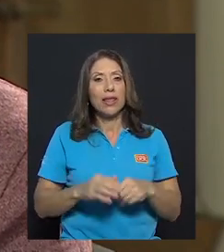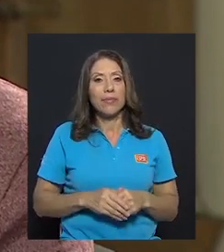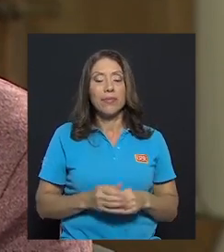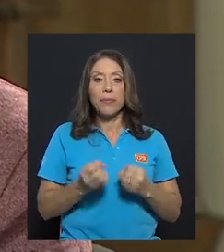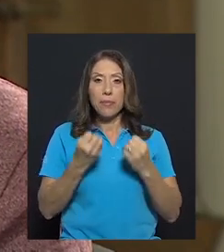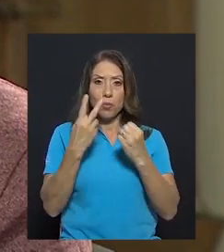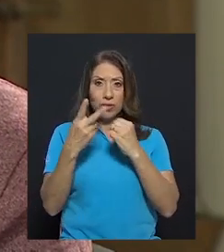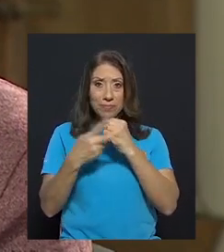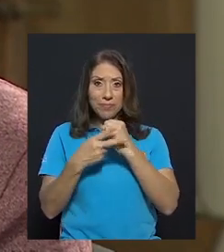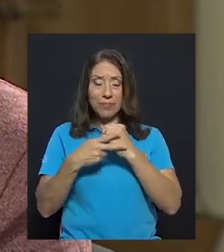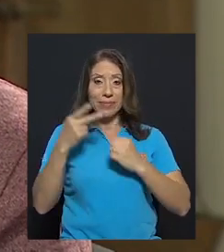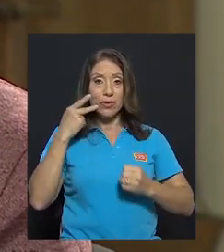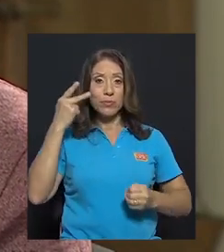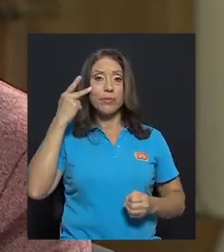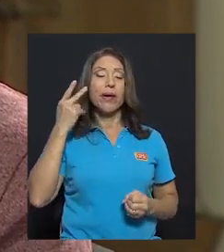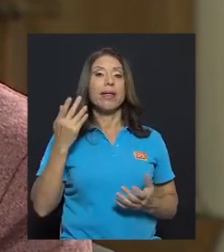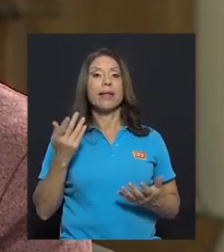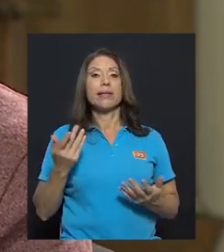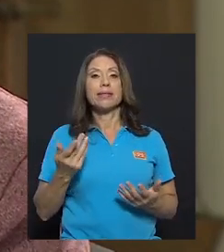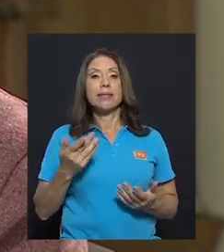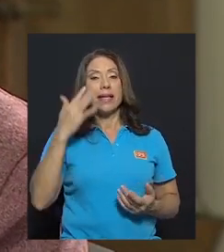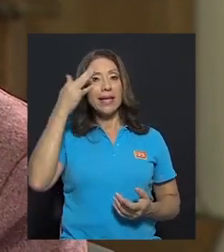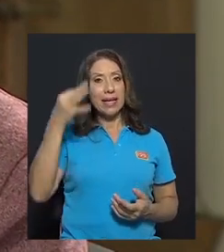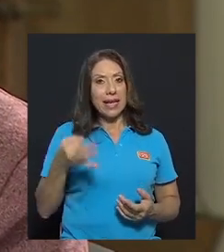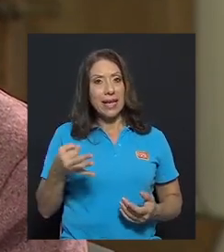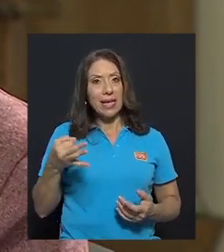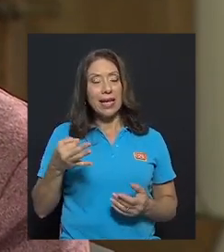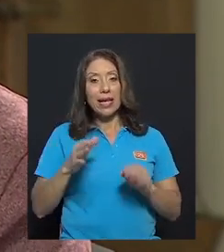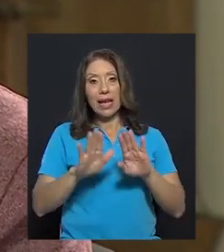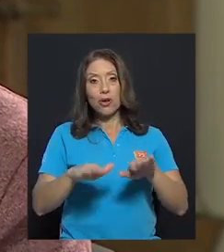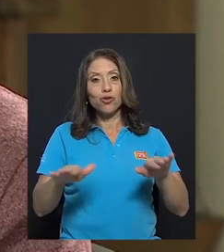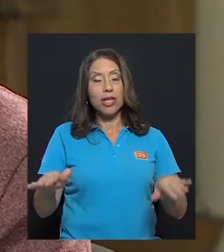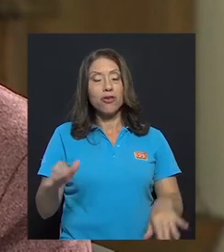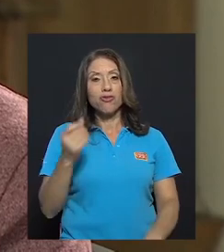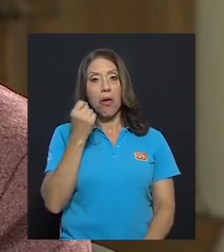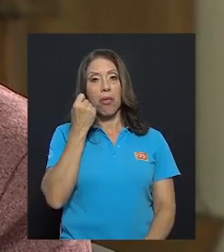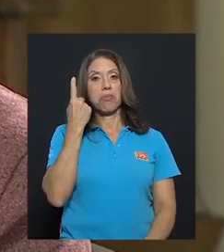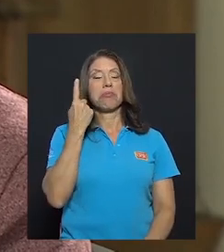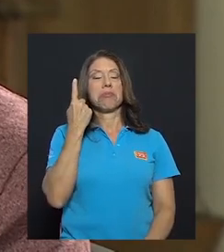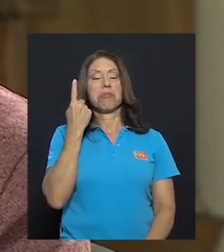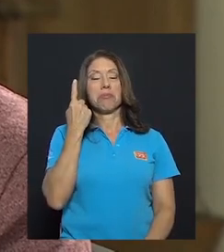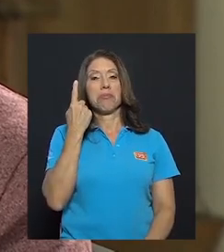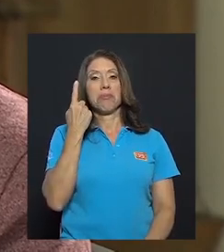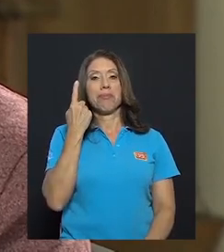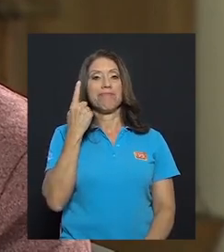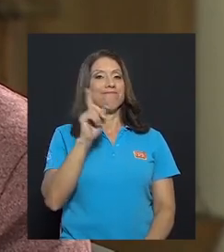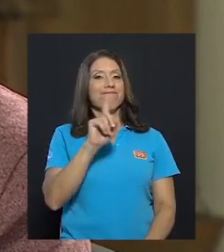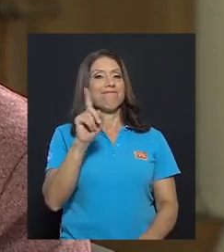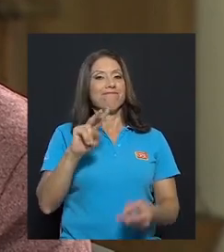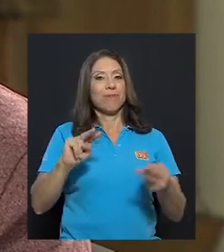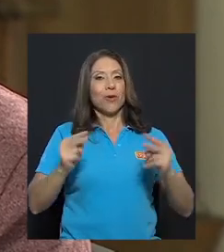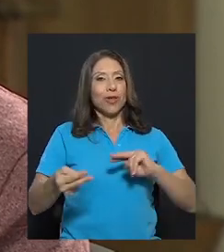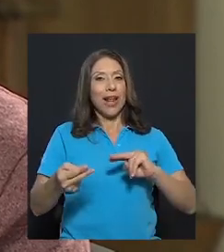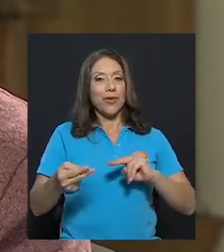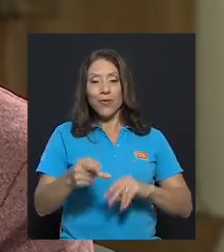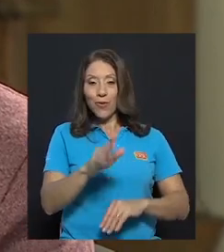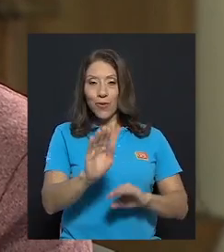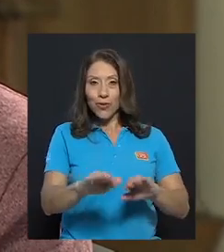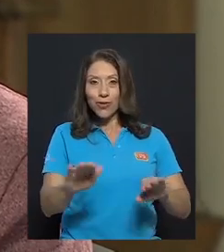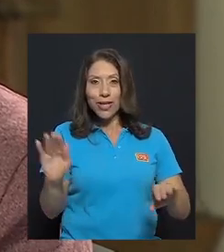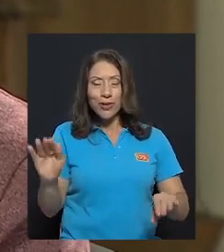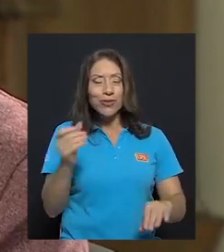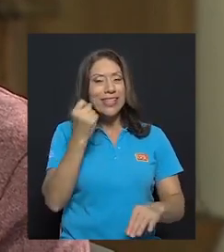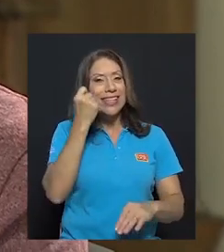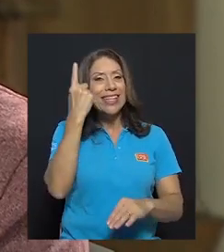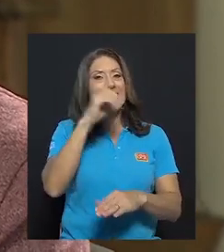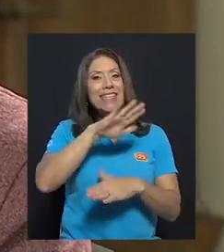Muchas veces los padres tienden a creer de que los niños no entienden. Y es todo lo contrario. Ellos entienden absolutamente